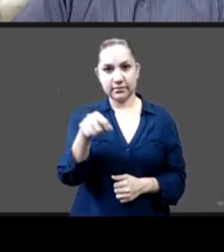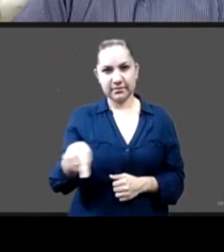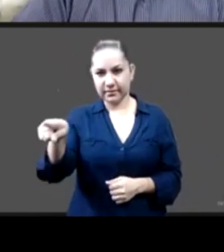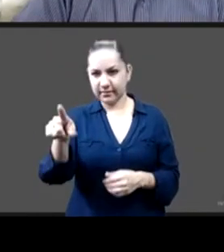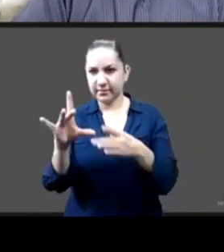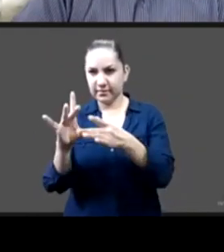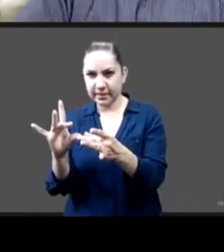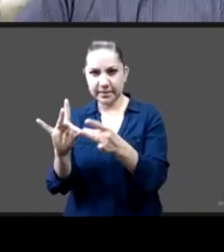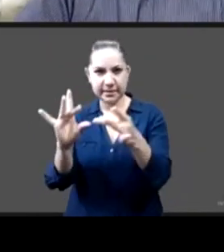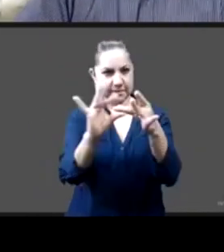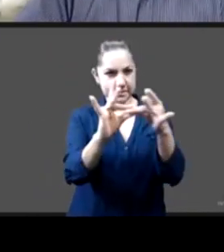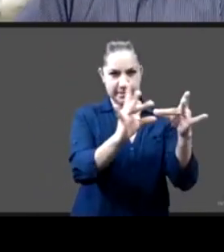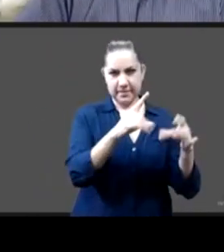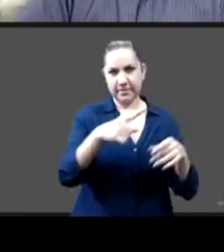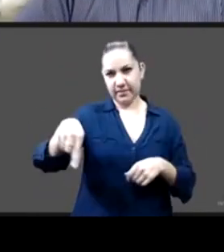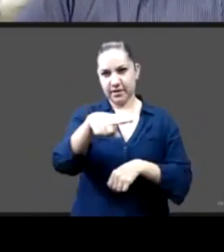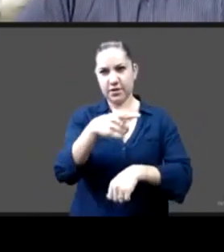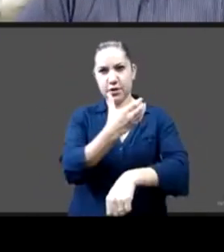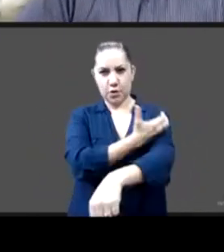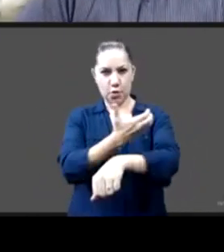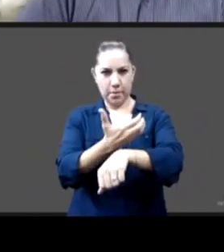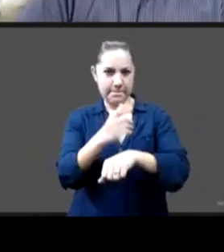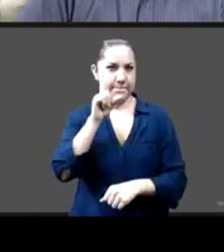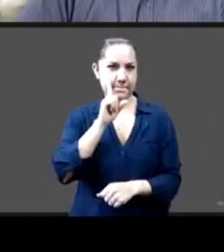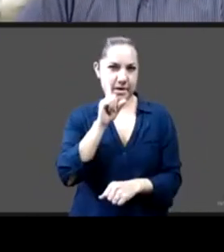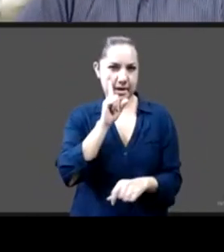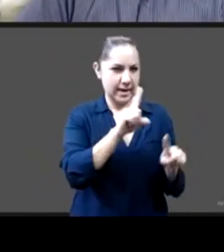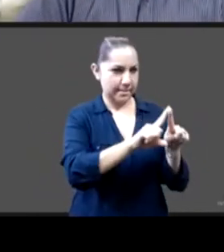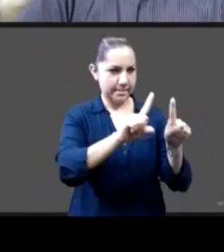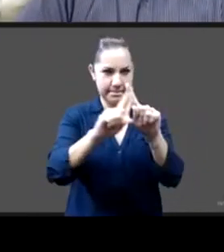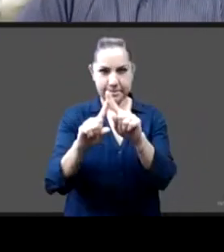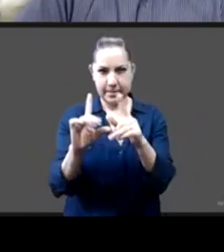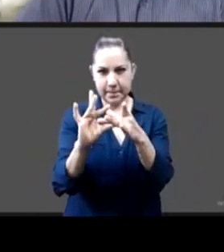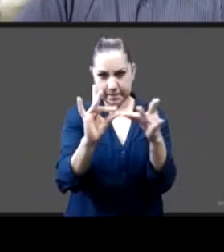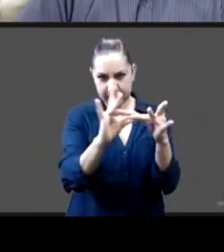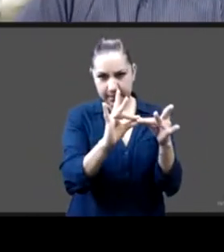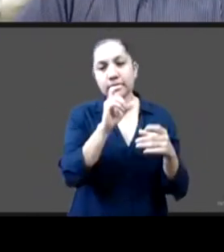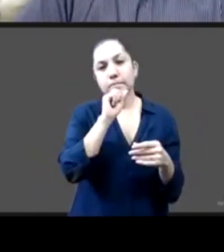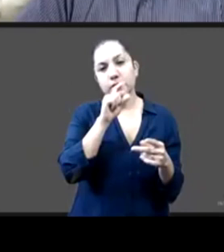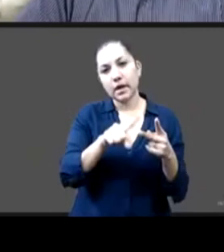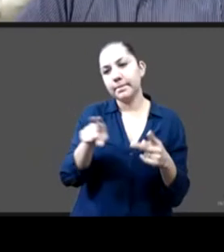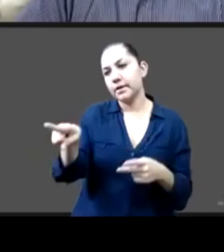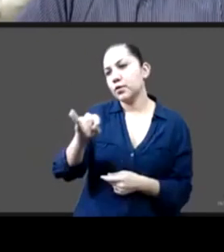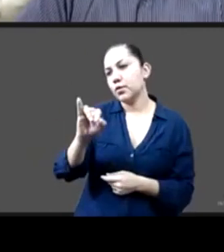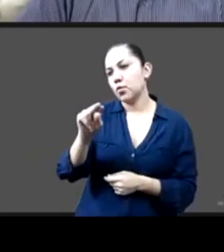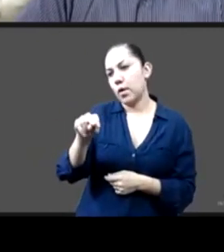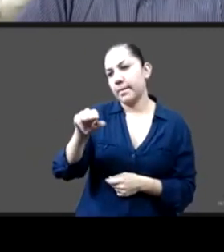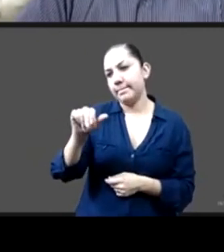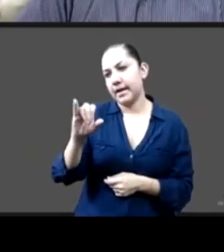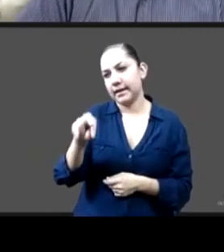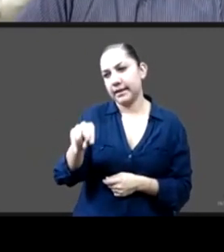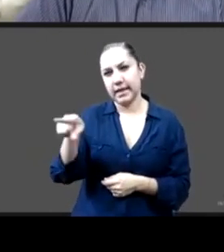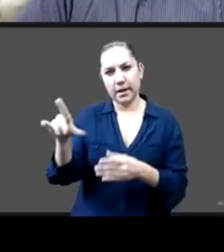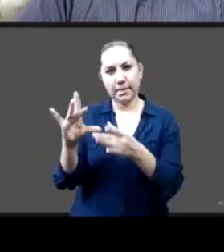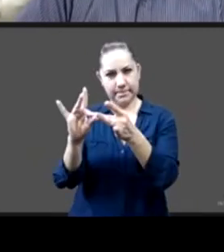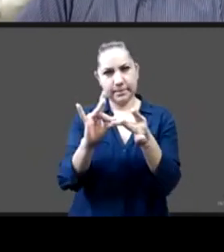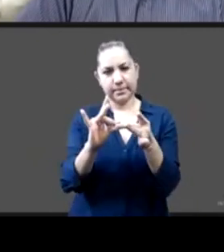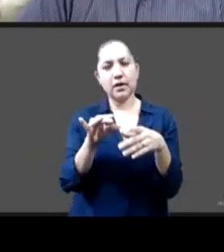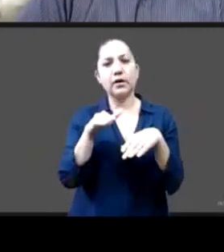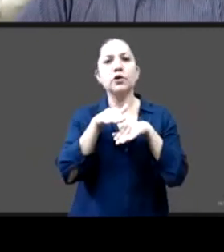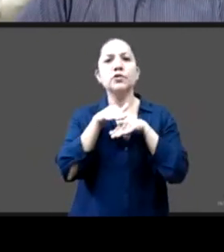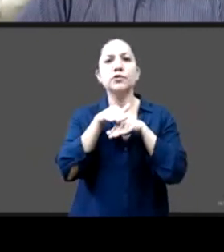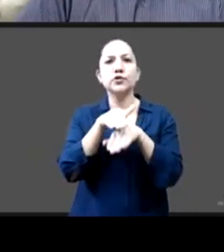compartiéndonos nuestras compañeras panelistas y lo que decía Juan Martín en cuanto a la regulación